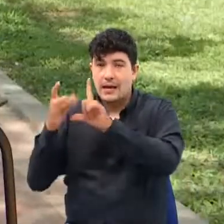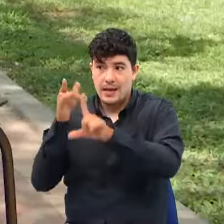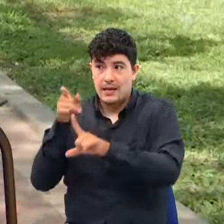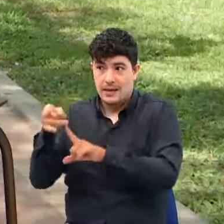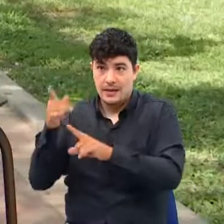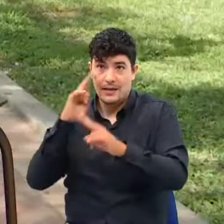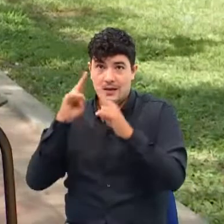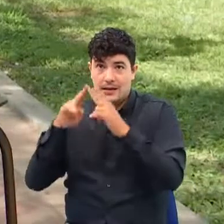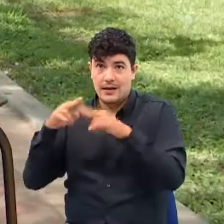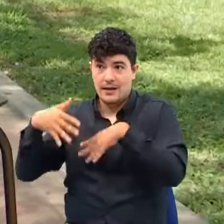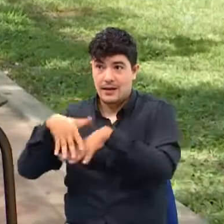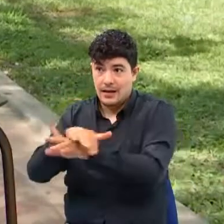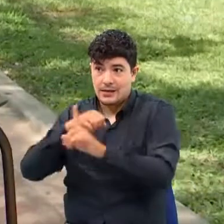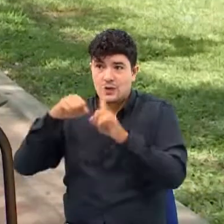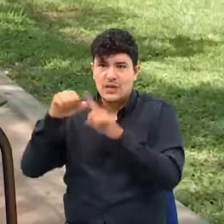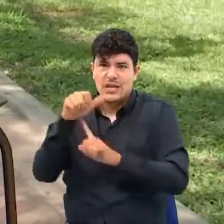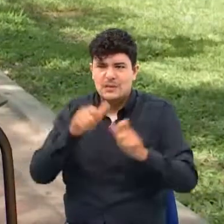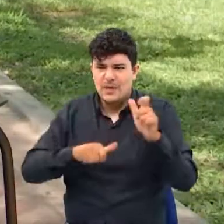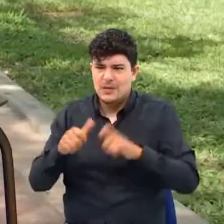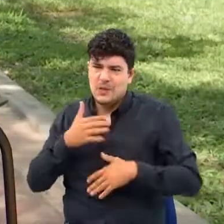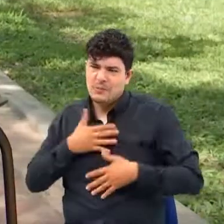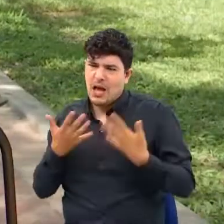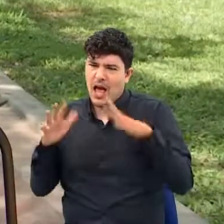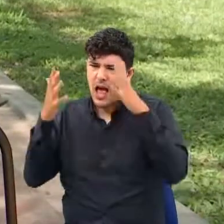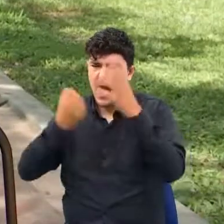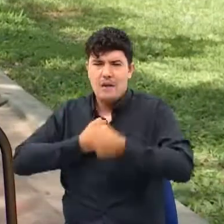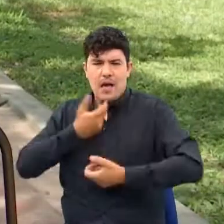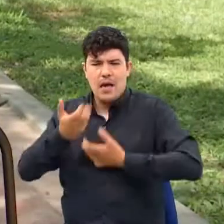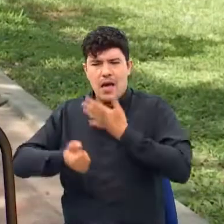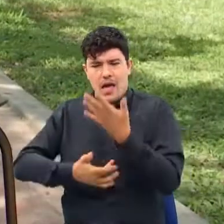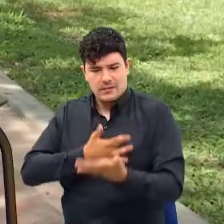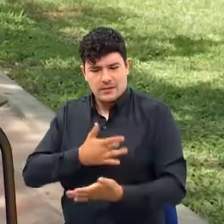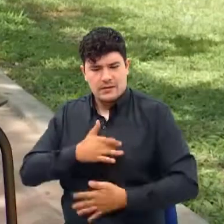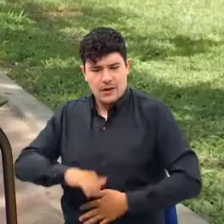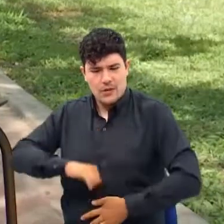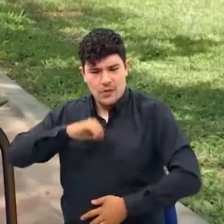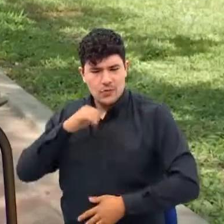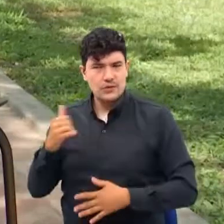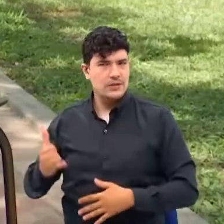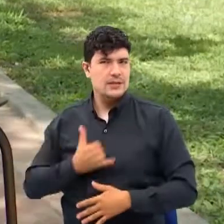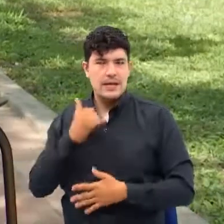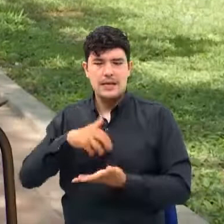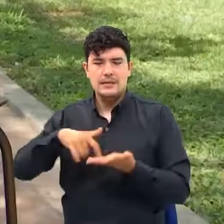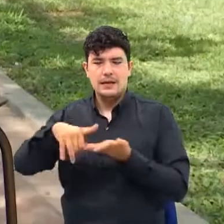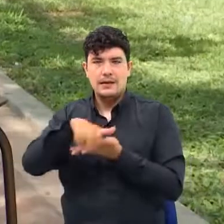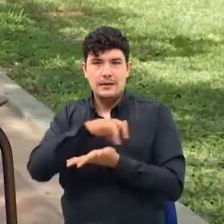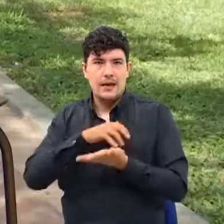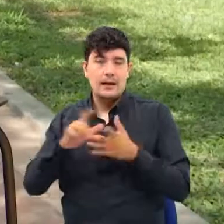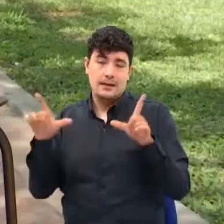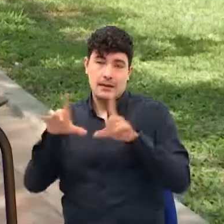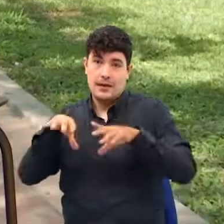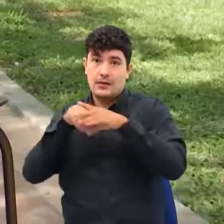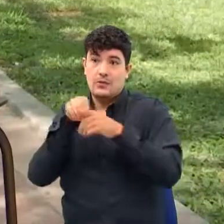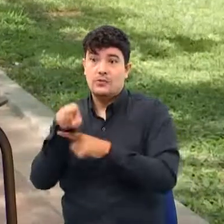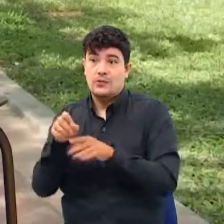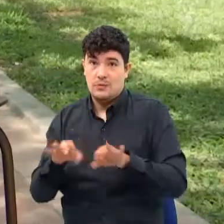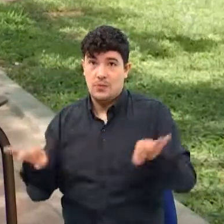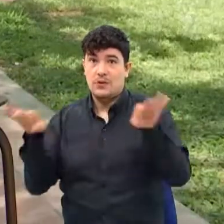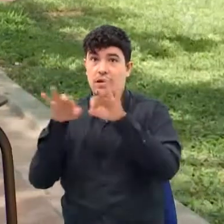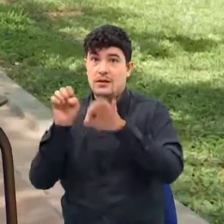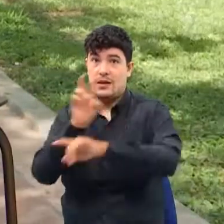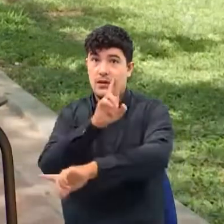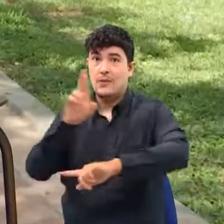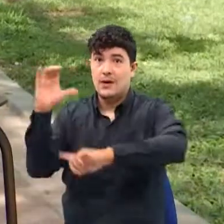visto la euforia de la gente, que no deja de expresar el orgullo de ser santandereano y de contar con un canal como este, el más importante del oriente